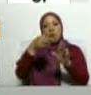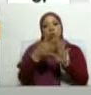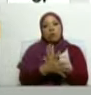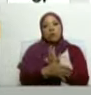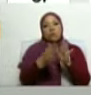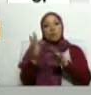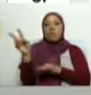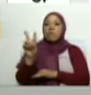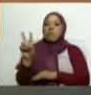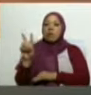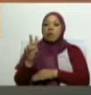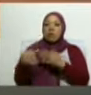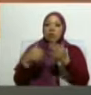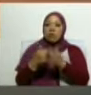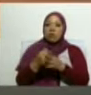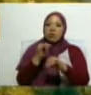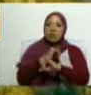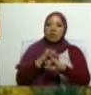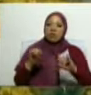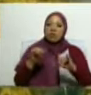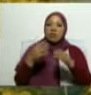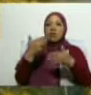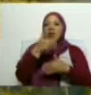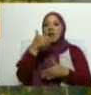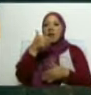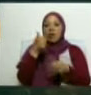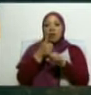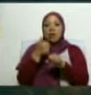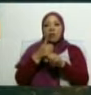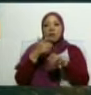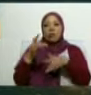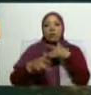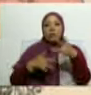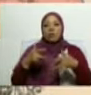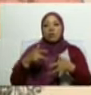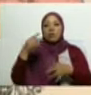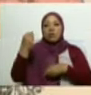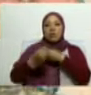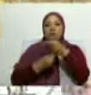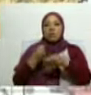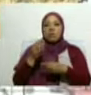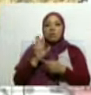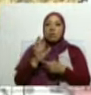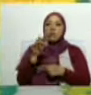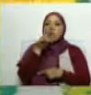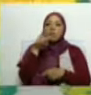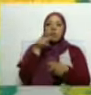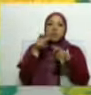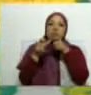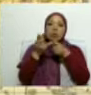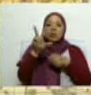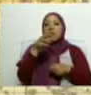jurídico venezolano y lo contemplado en la Carta Magna, han ratificado la realización del referendo consultivo el